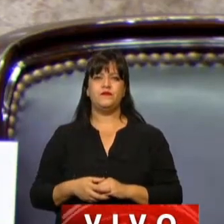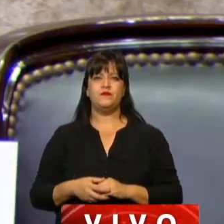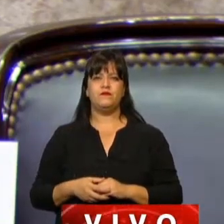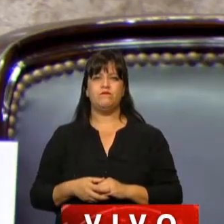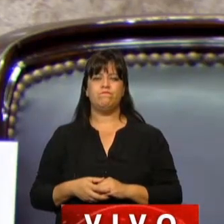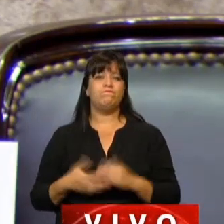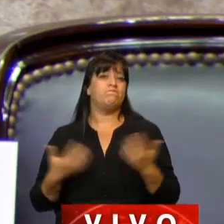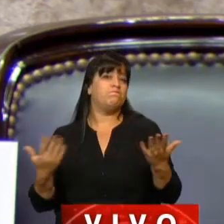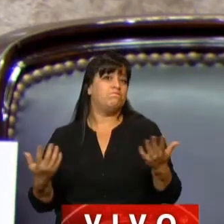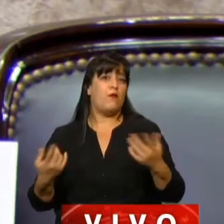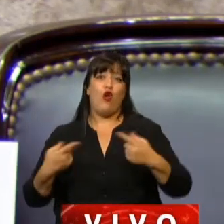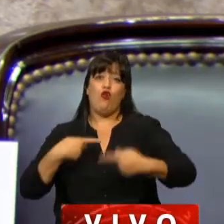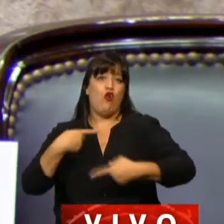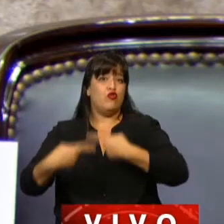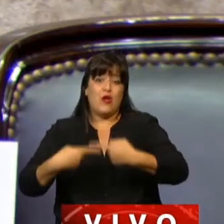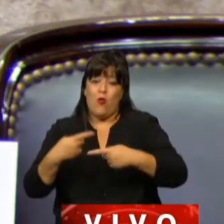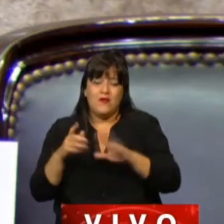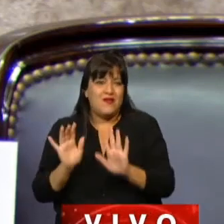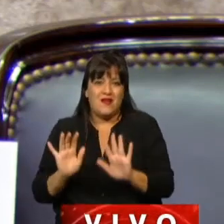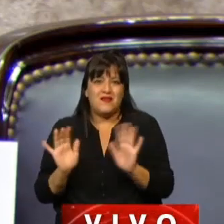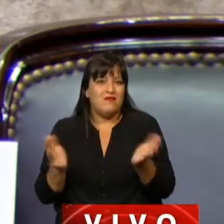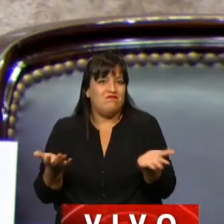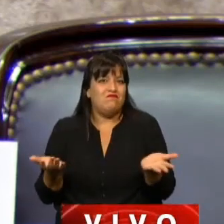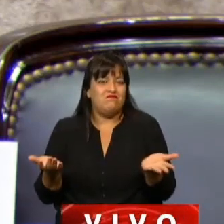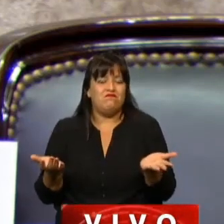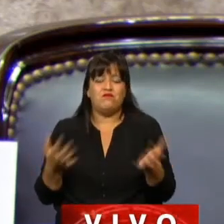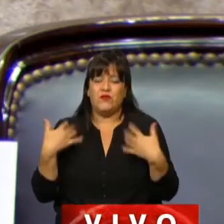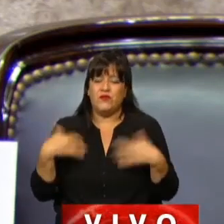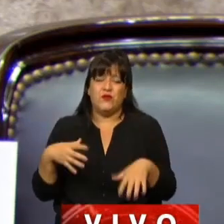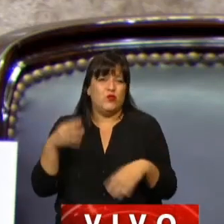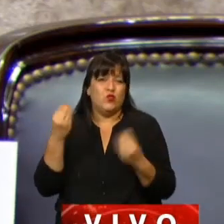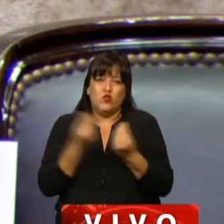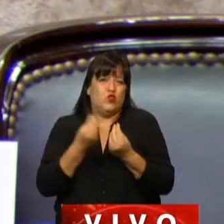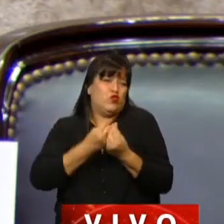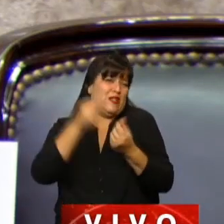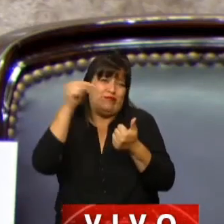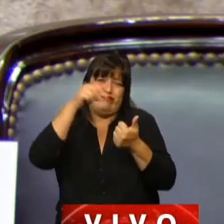las consecuencias que se ha vivido fueron muchísimas.